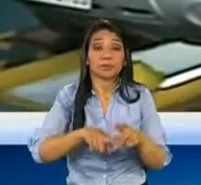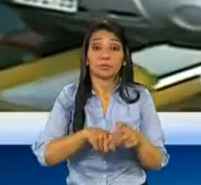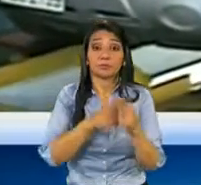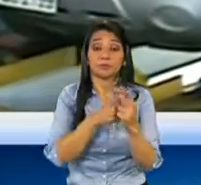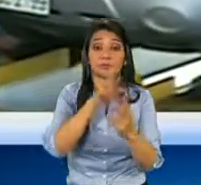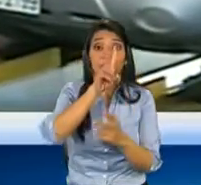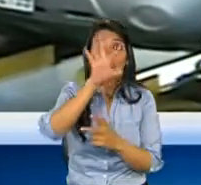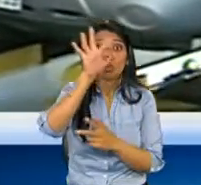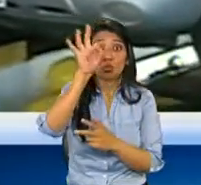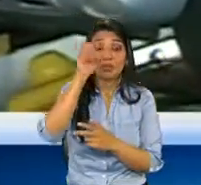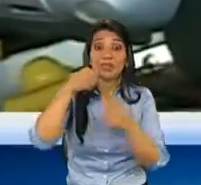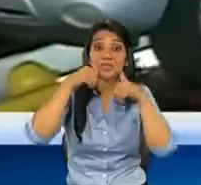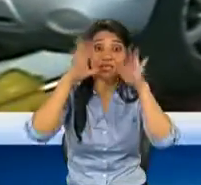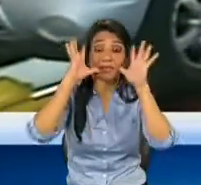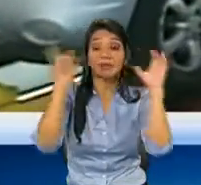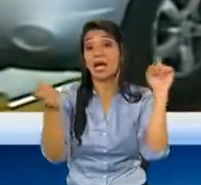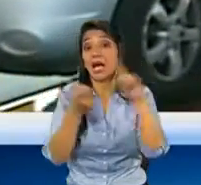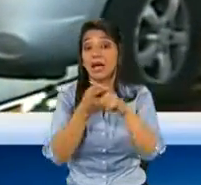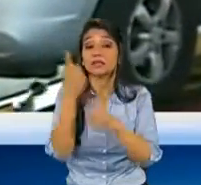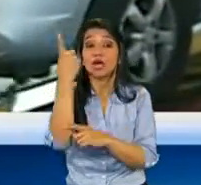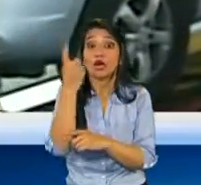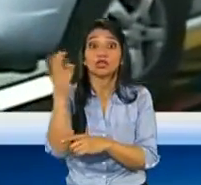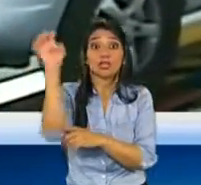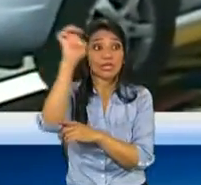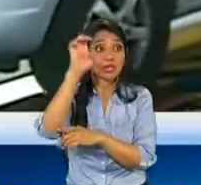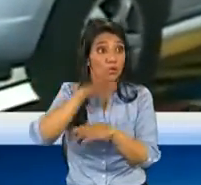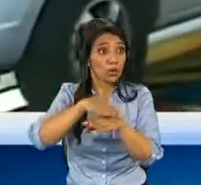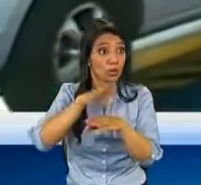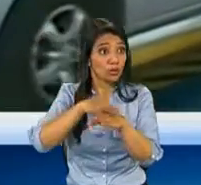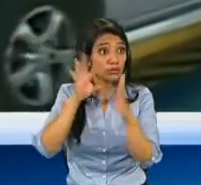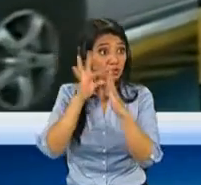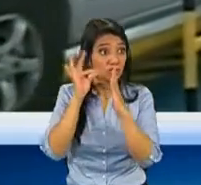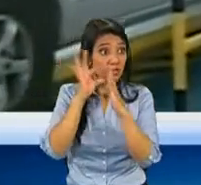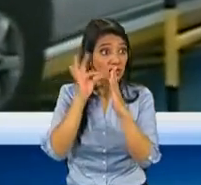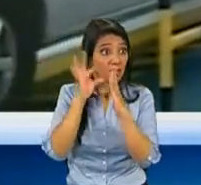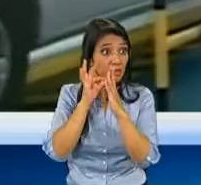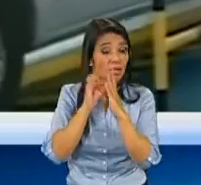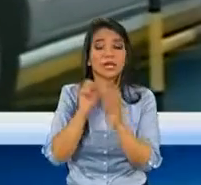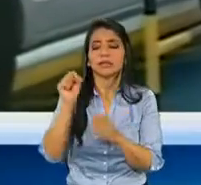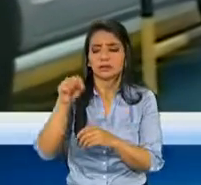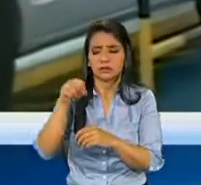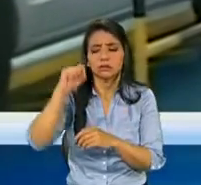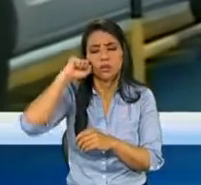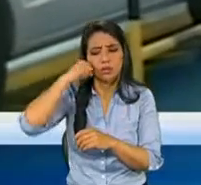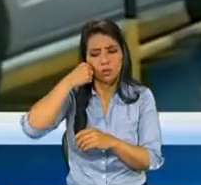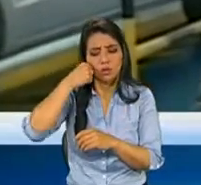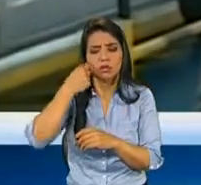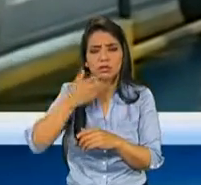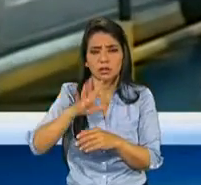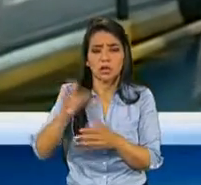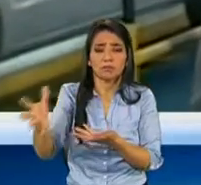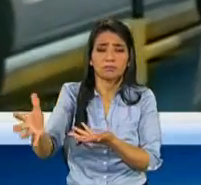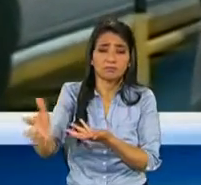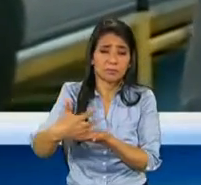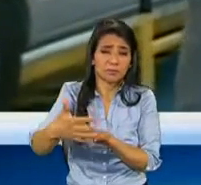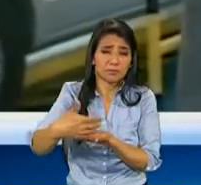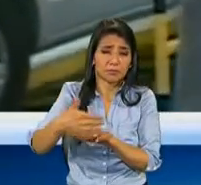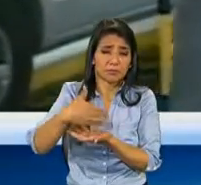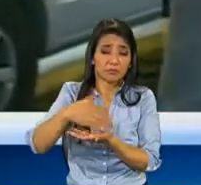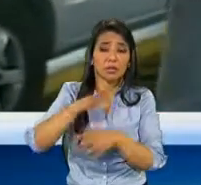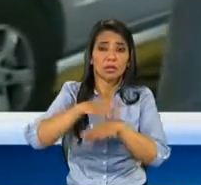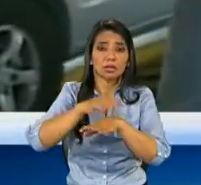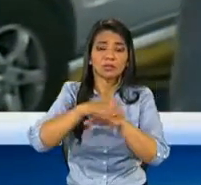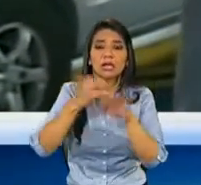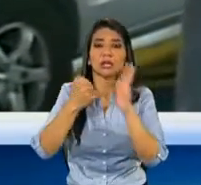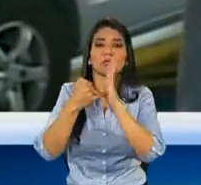diciembre hasta el 11 de enero es por un tema del sistema de l'estere y no claro recordemos que nosotros hacemos la buena recaudación se le realiza por impuestos